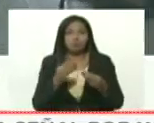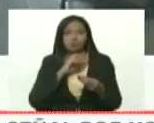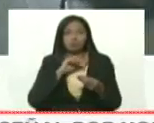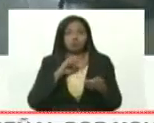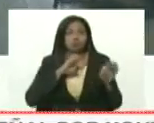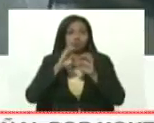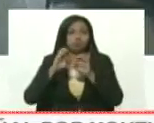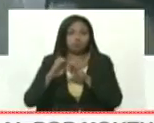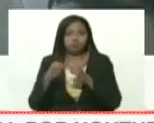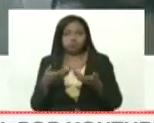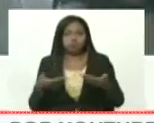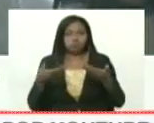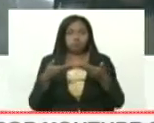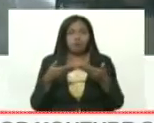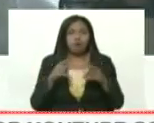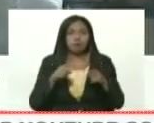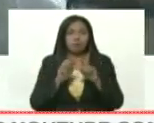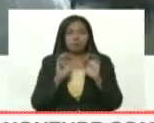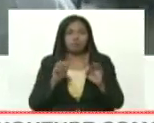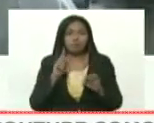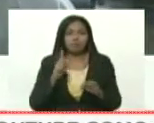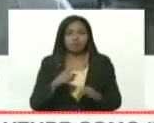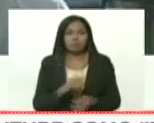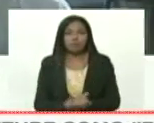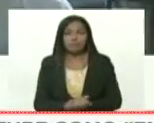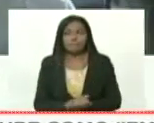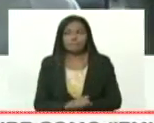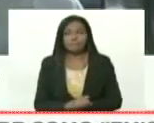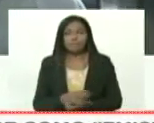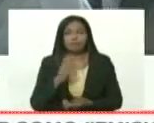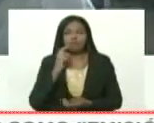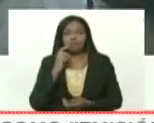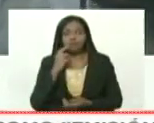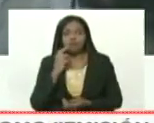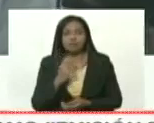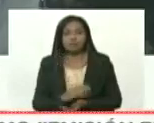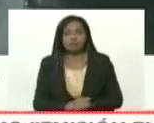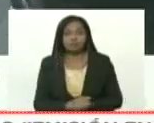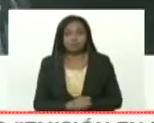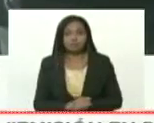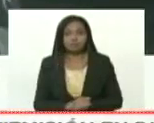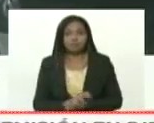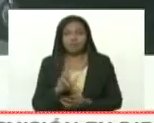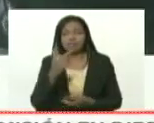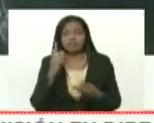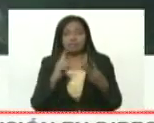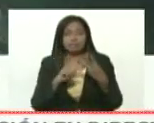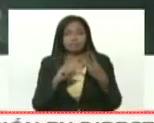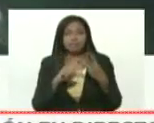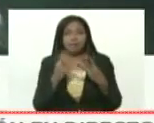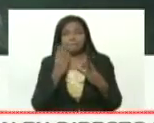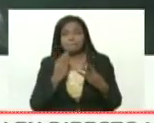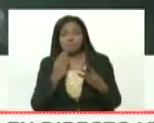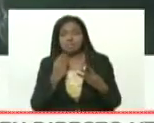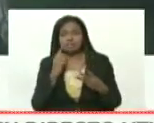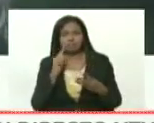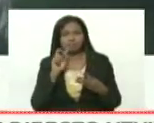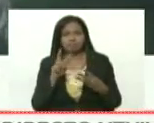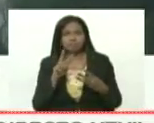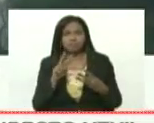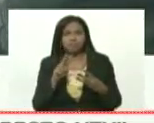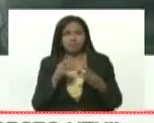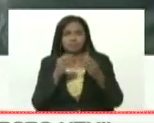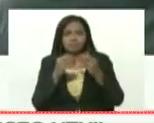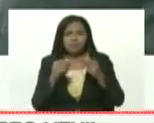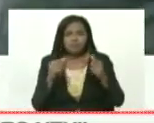la masa, el volumen y la densidad del chocolate. Y en el tercer experimento veíamos su